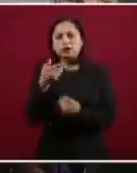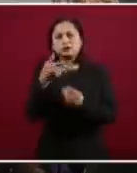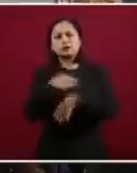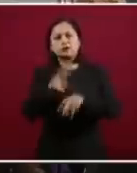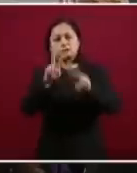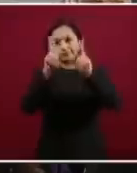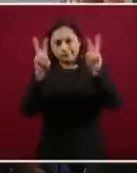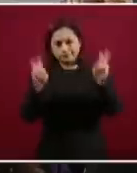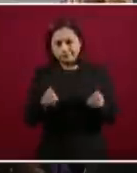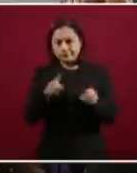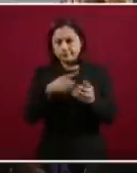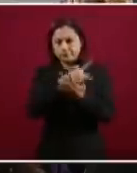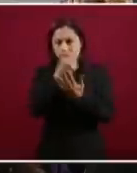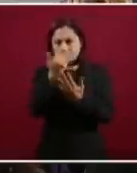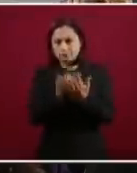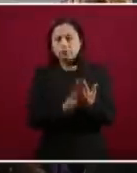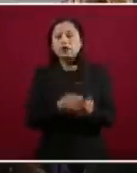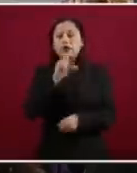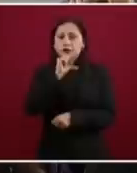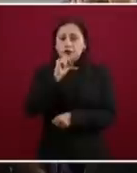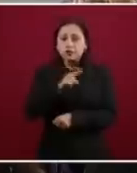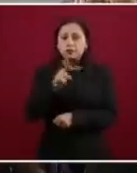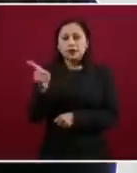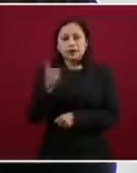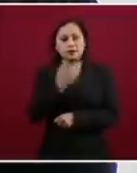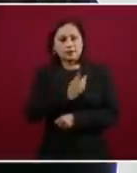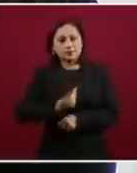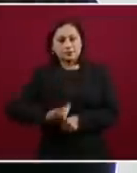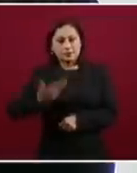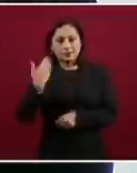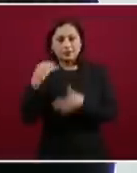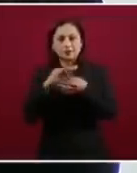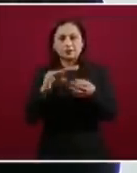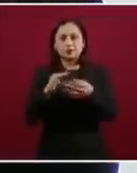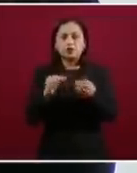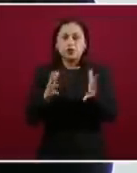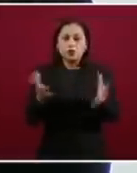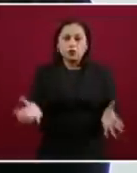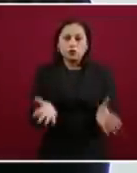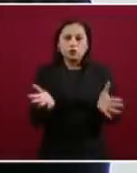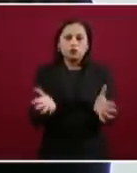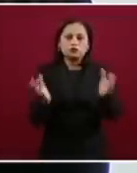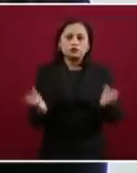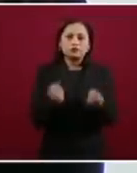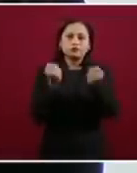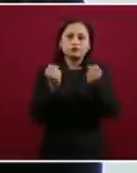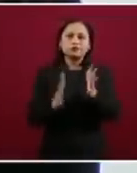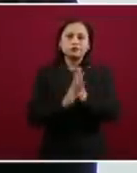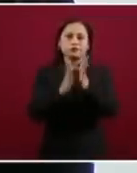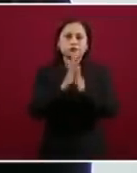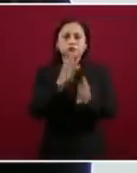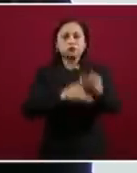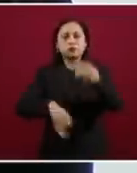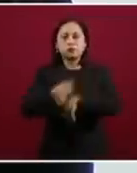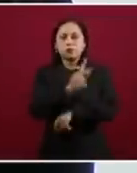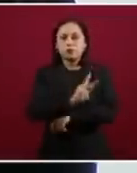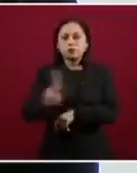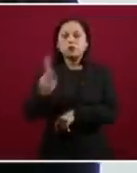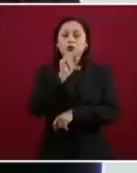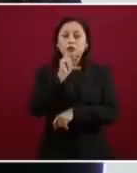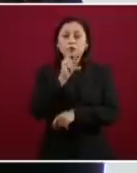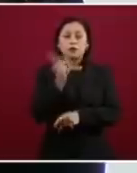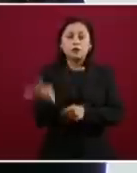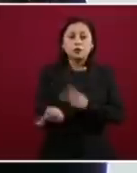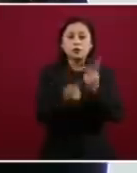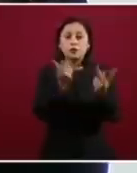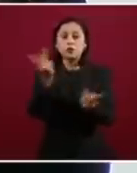luego, fortalecer, como lo comentó el presidente, la democracia participativa y generar estos consensos y cohesión